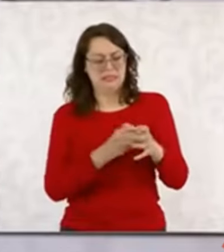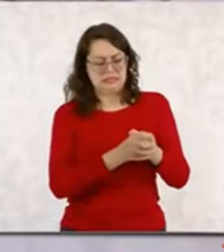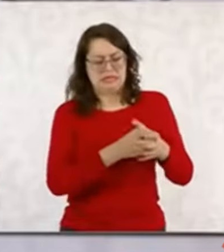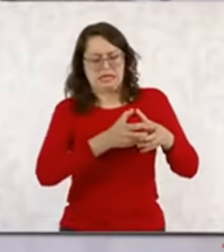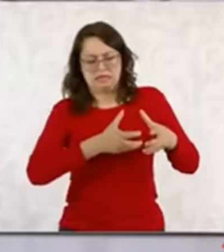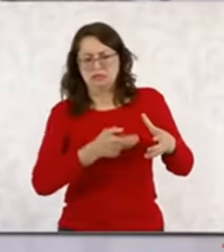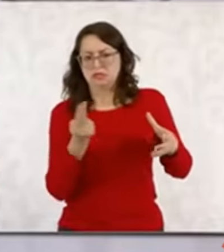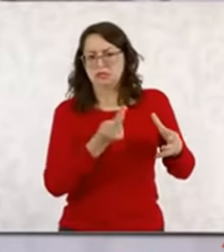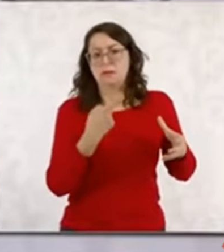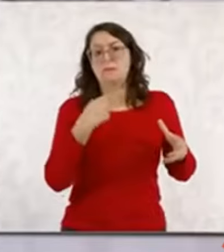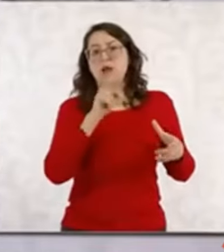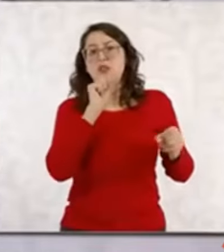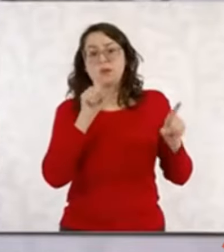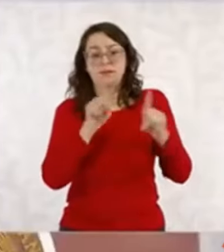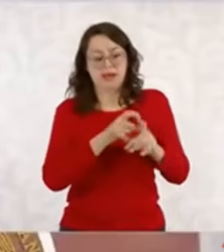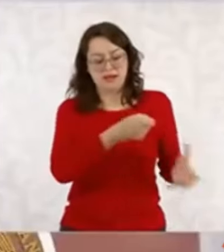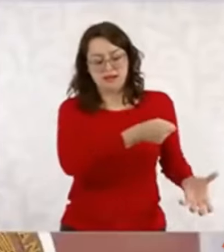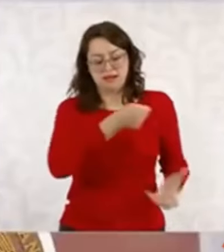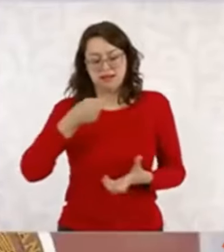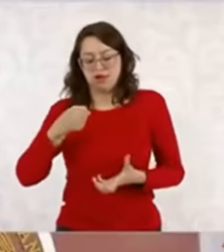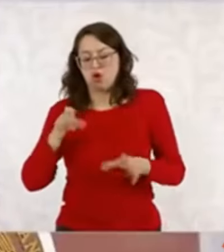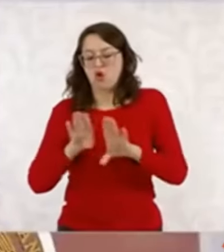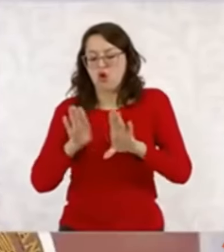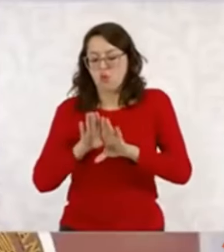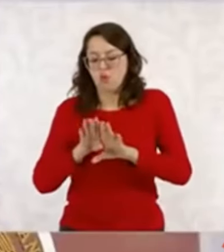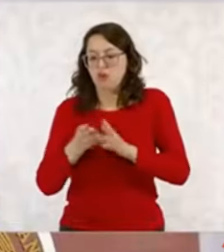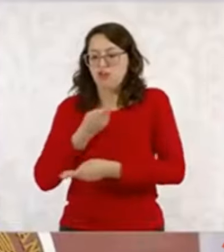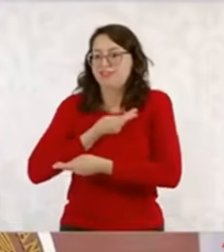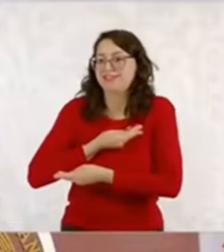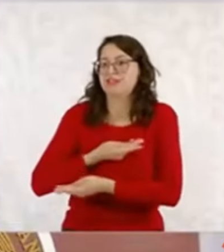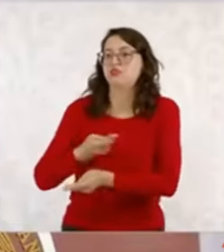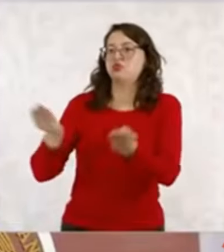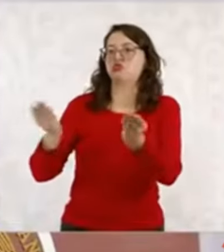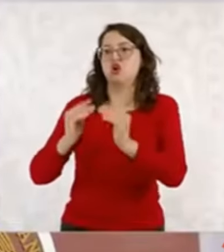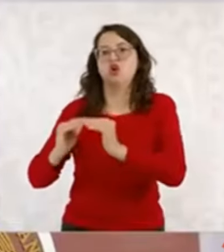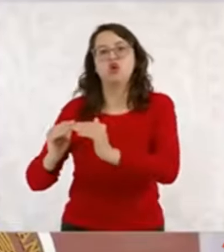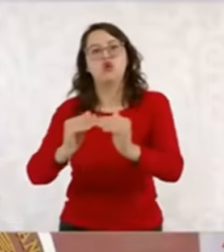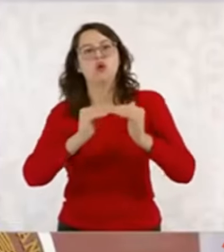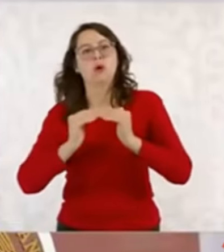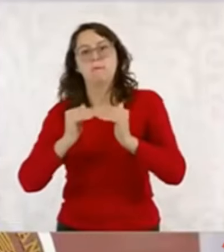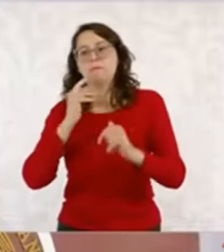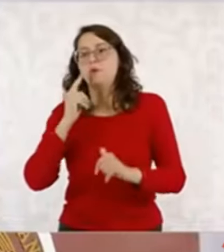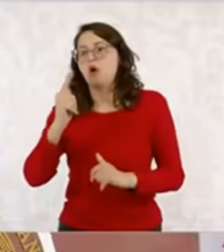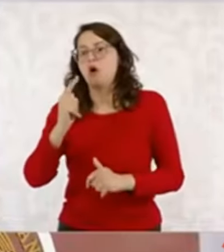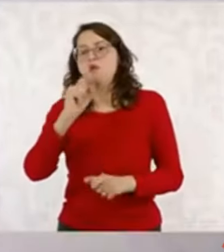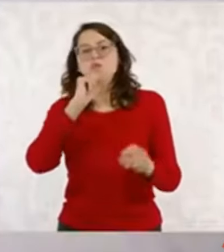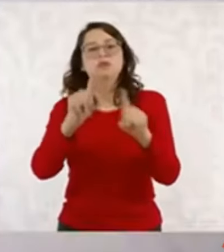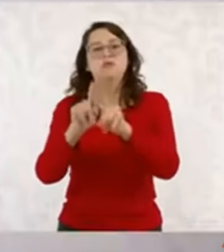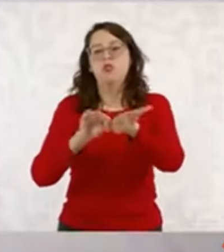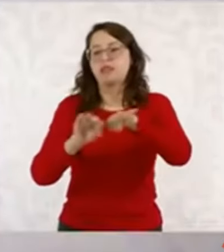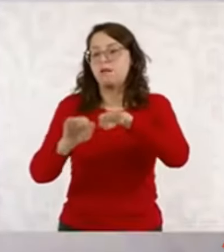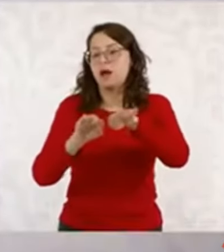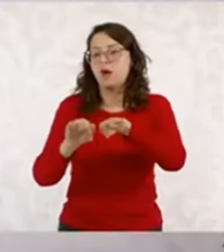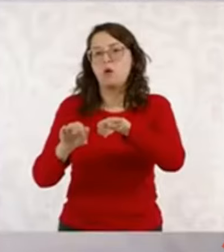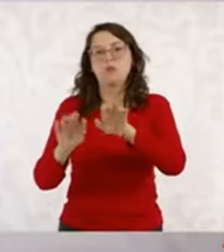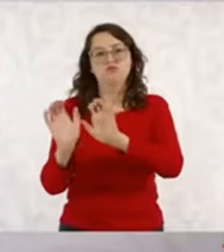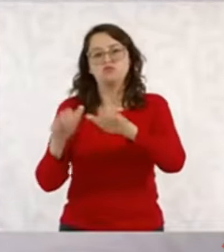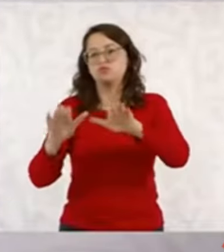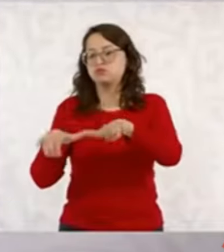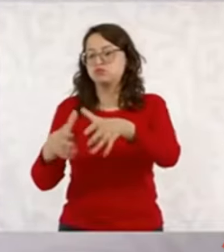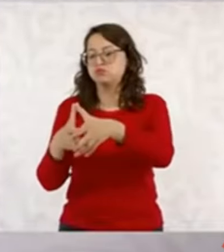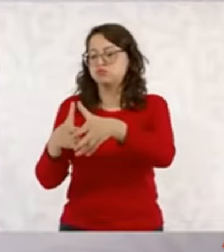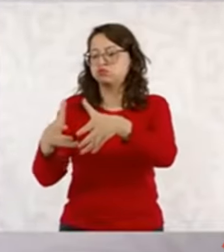riqueza y también la creación de empleos a partir de distintos sectores. Repito,